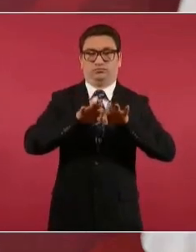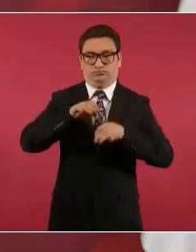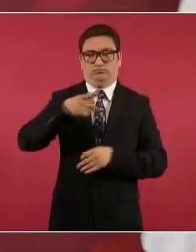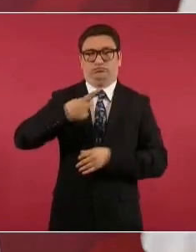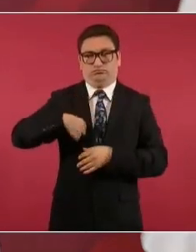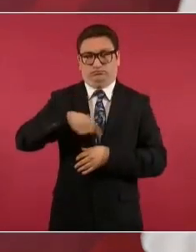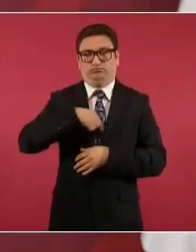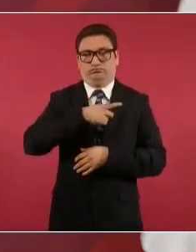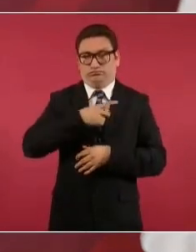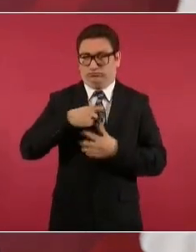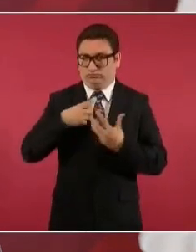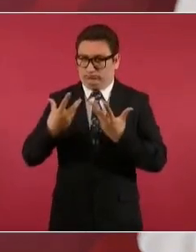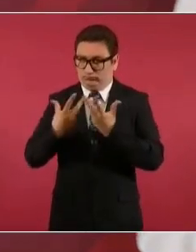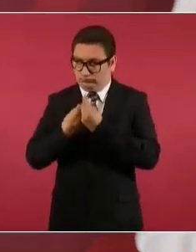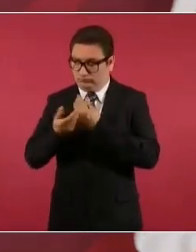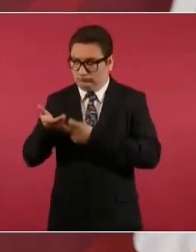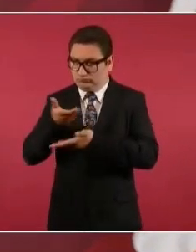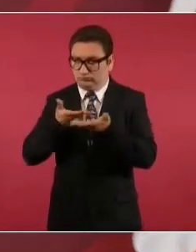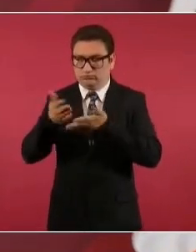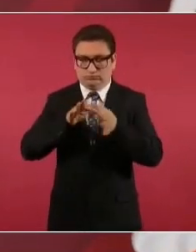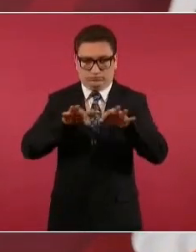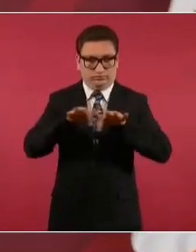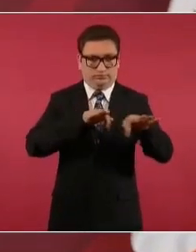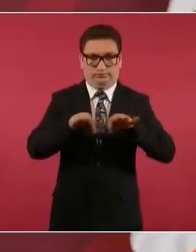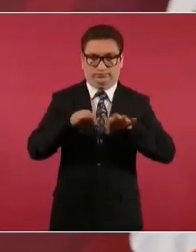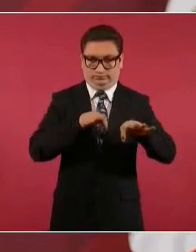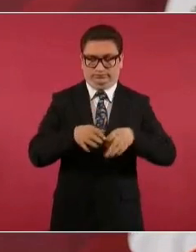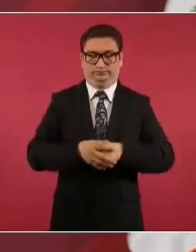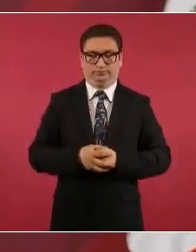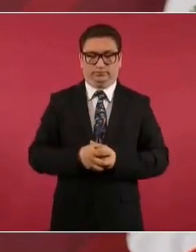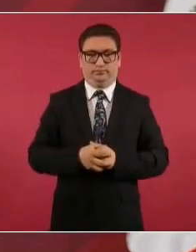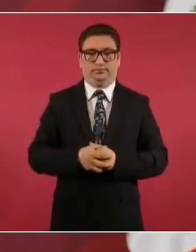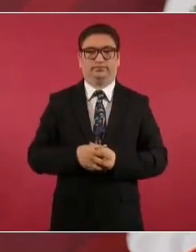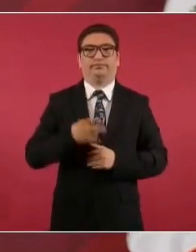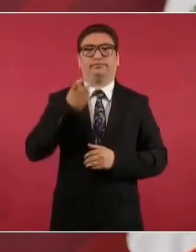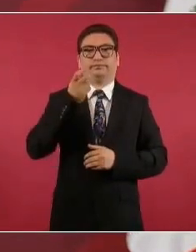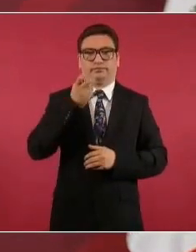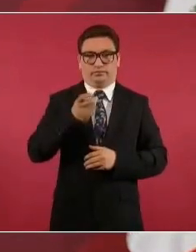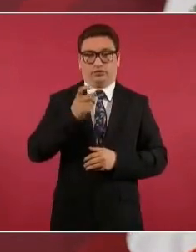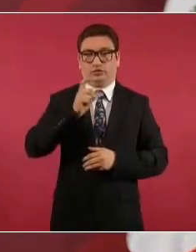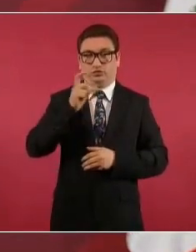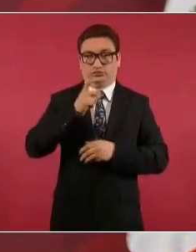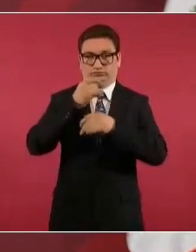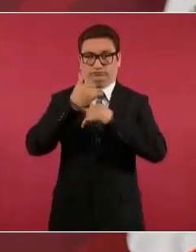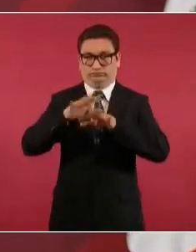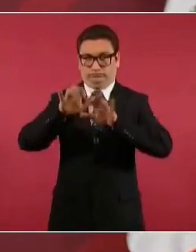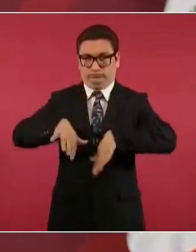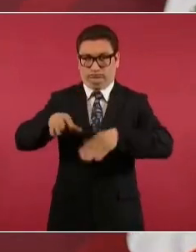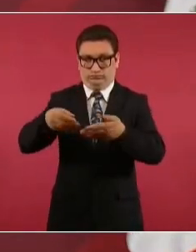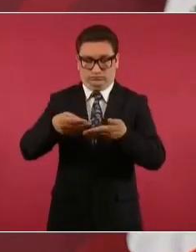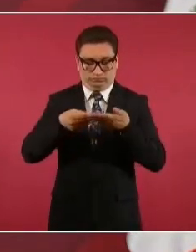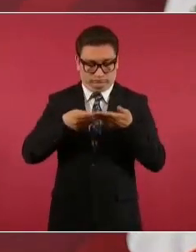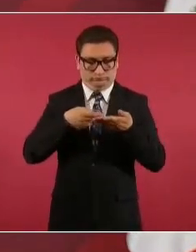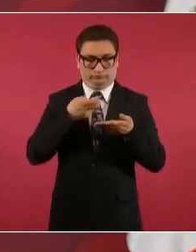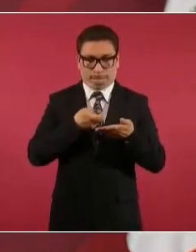que ayudarnos mutuamente. Entonces, cuando se tiene el informe,